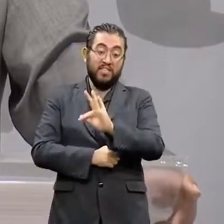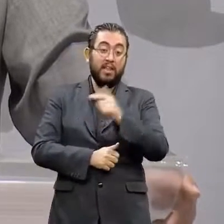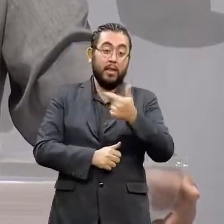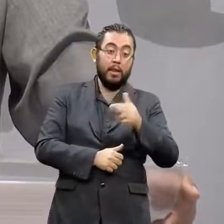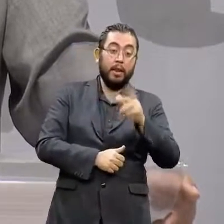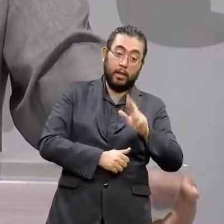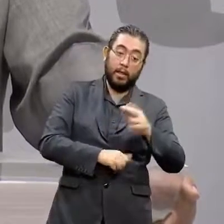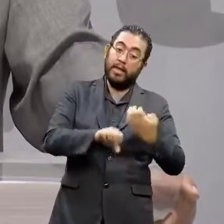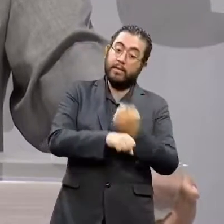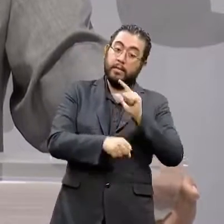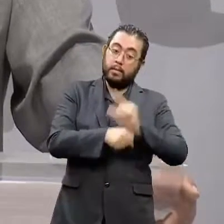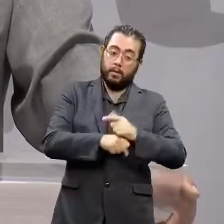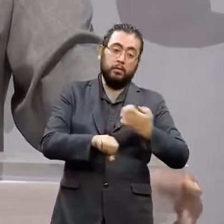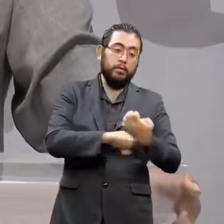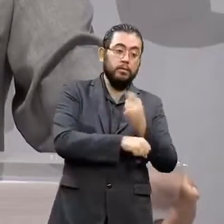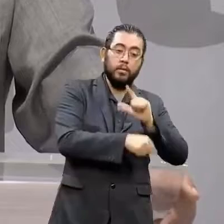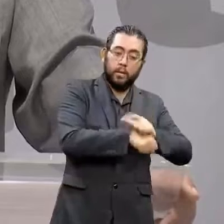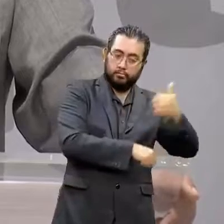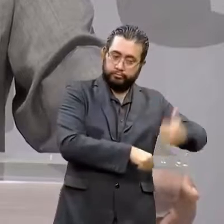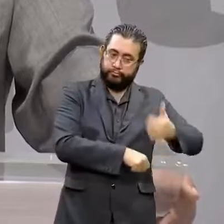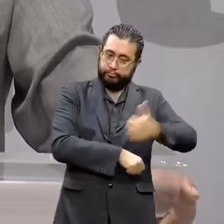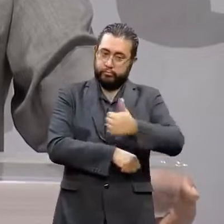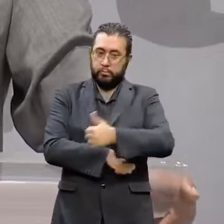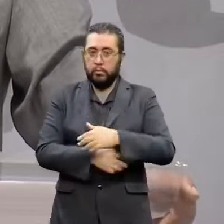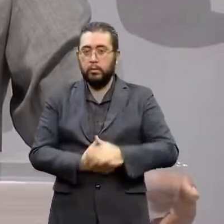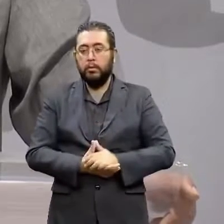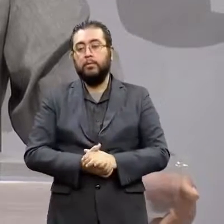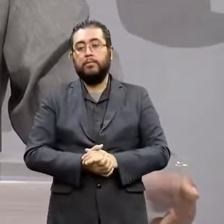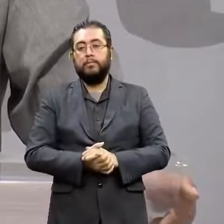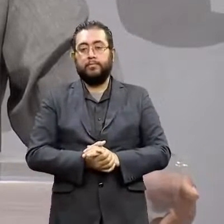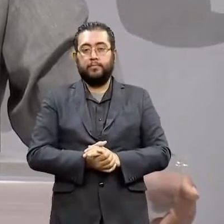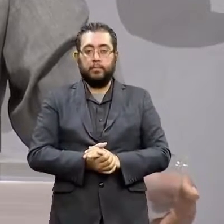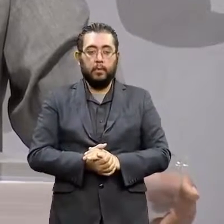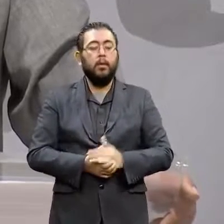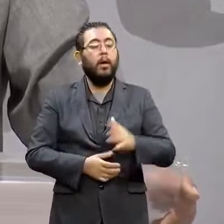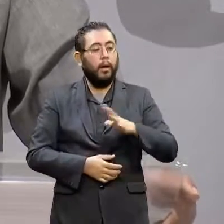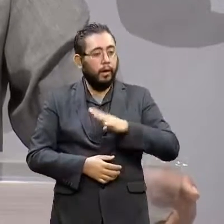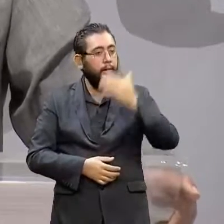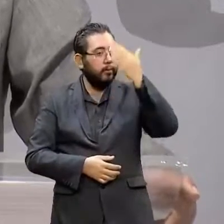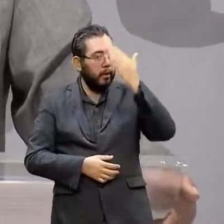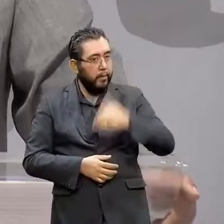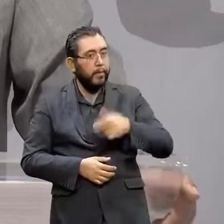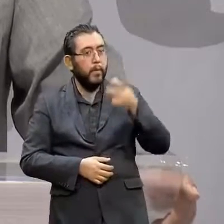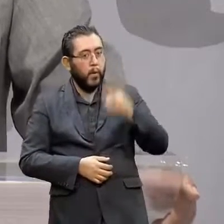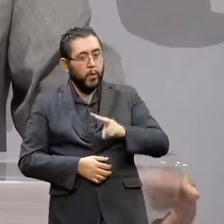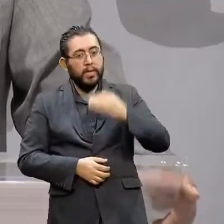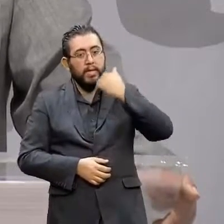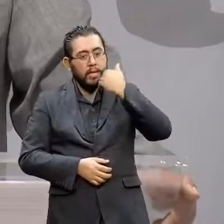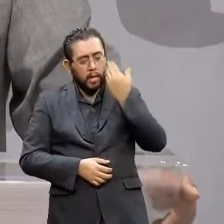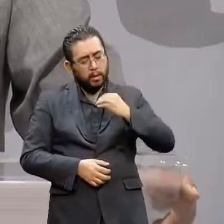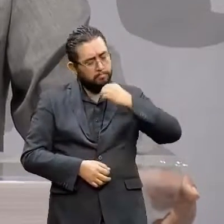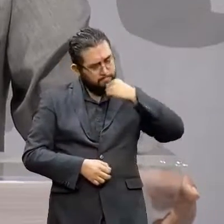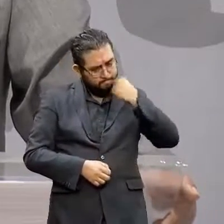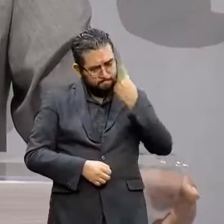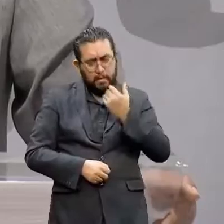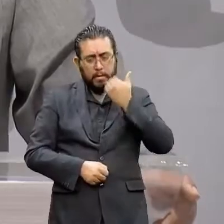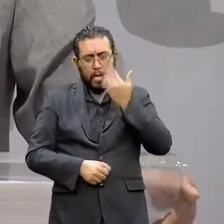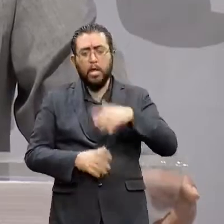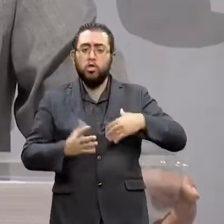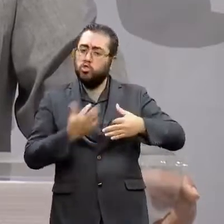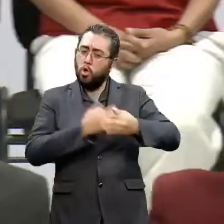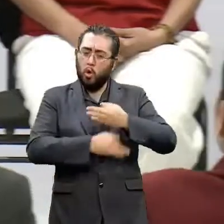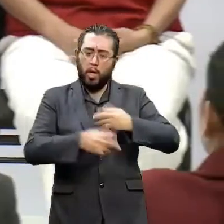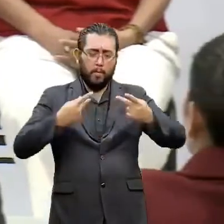da cuenta y no solamente de la existencia de esta voluntad de caminar juntos y de